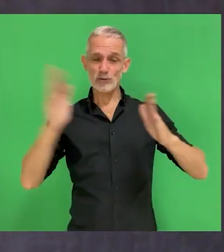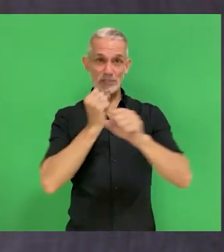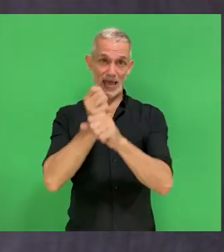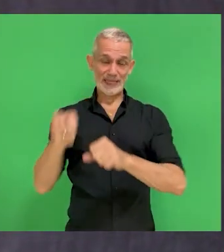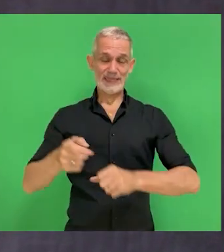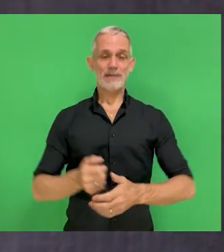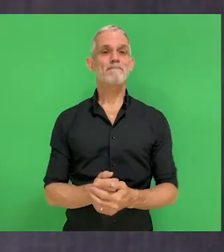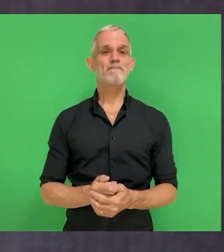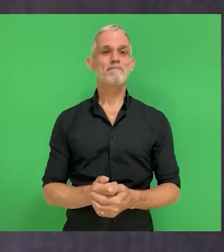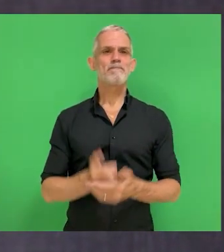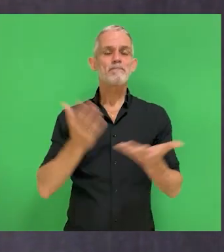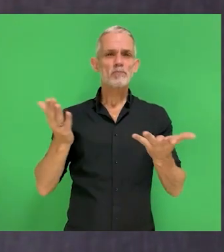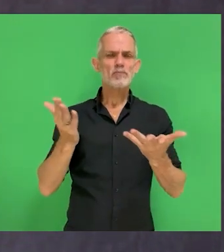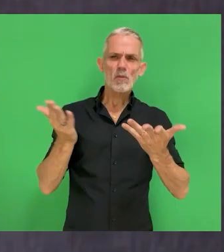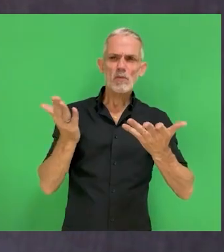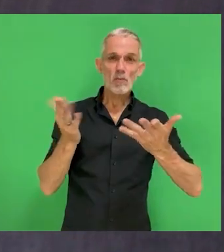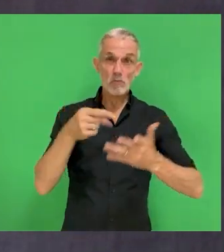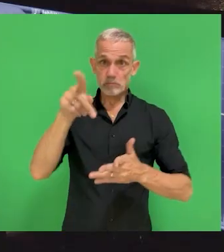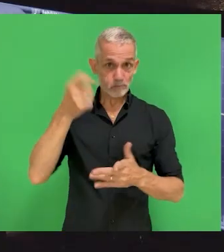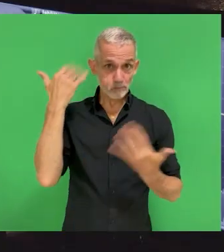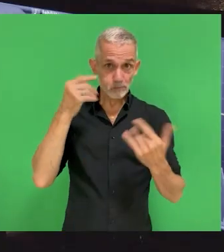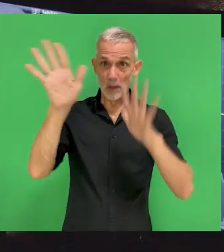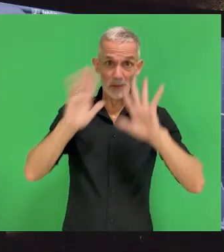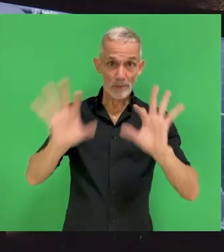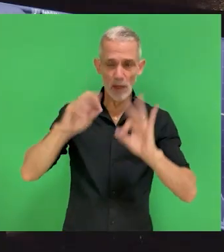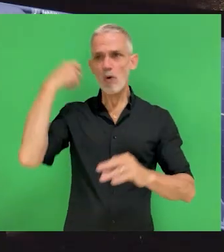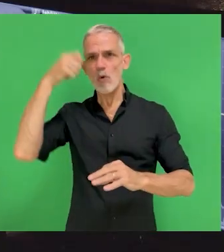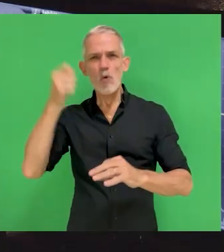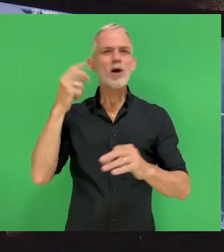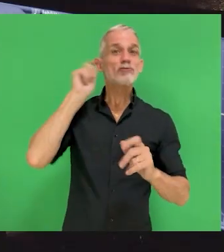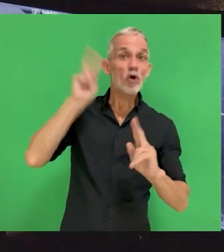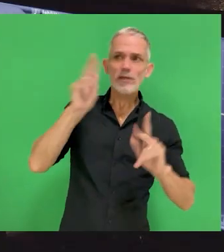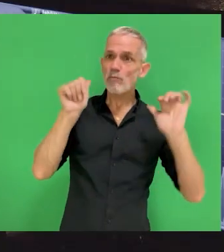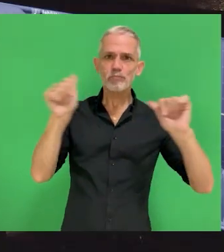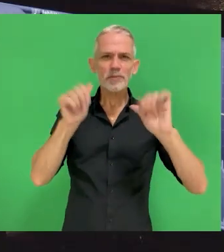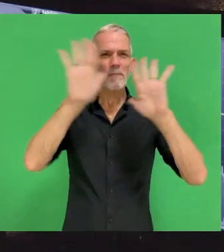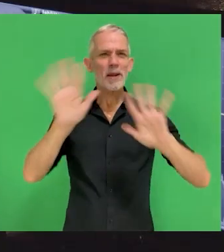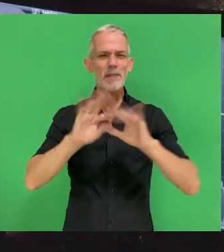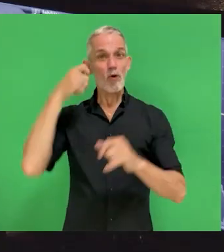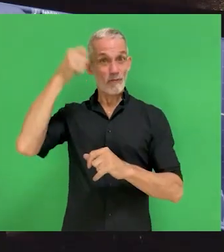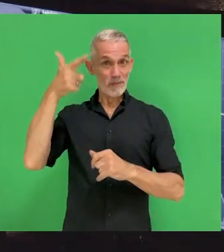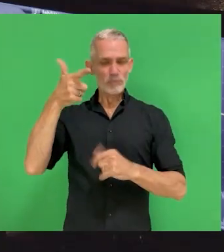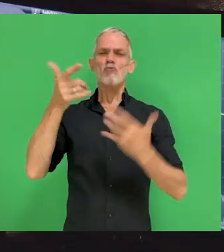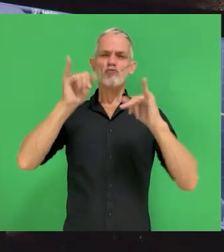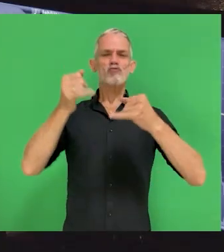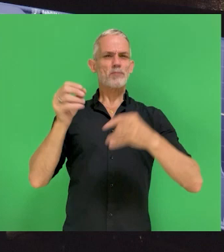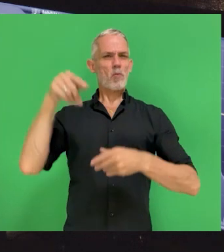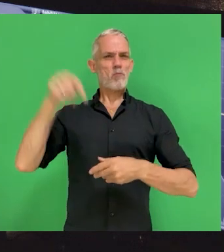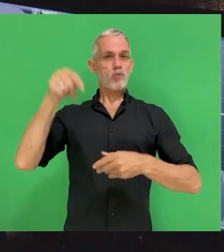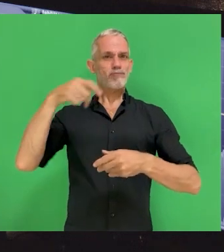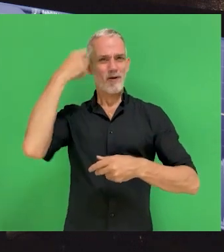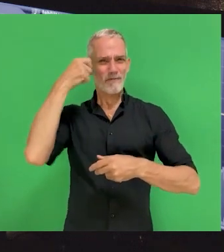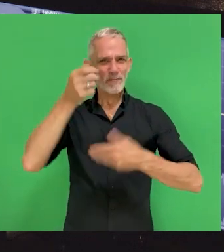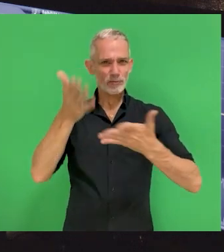y negro. Bueno, cuando manden. Cuando vos quieras. Cámara anda, sonido también. Licenciada Stella Segado,